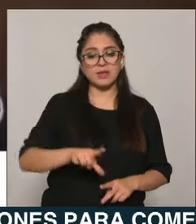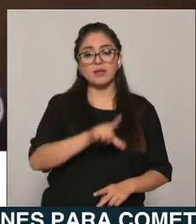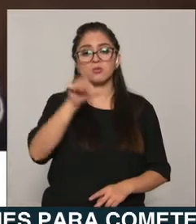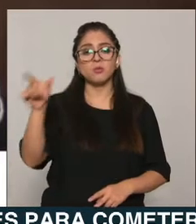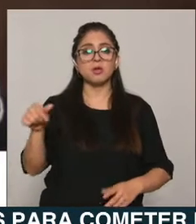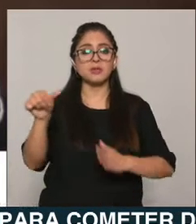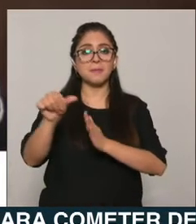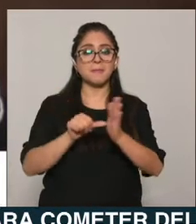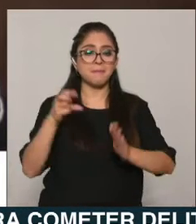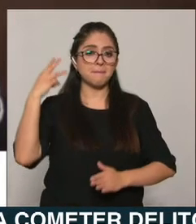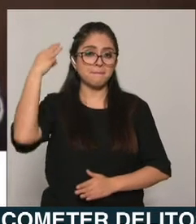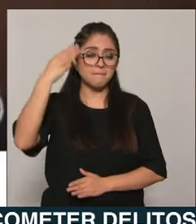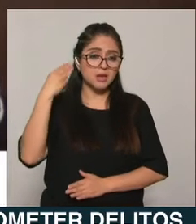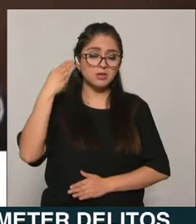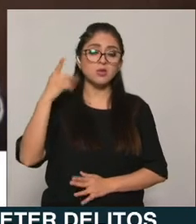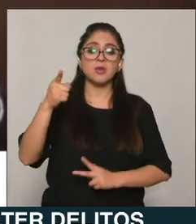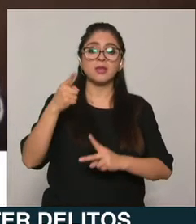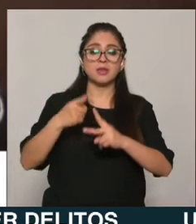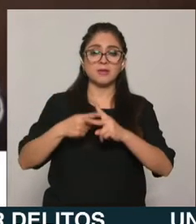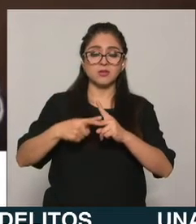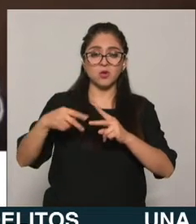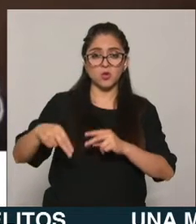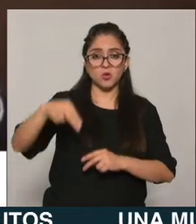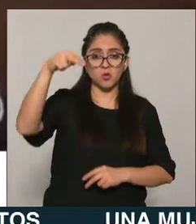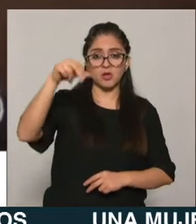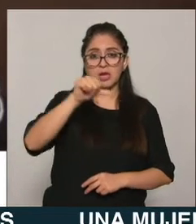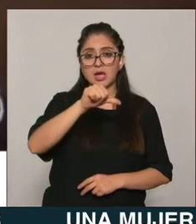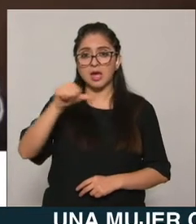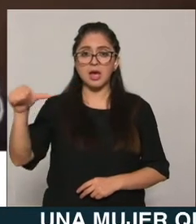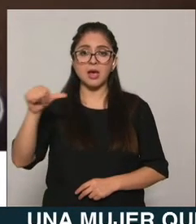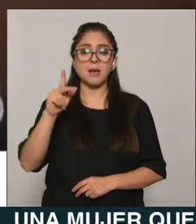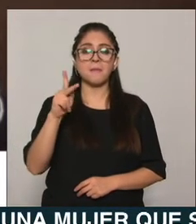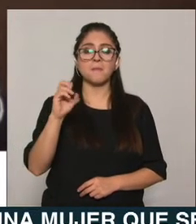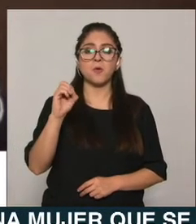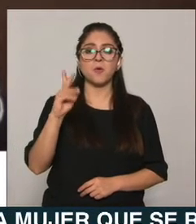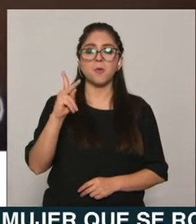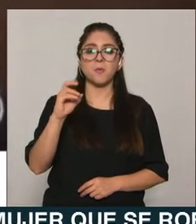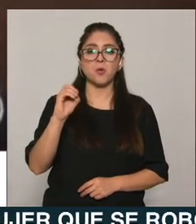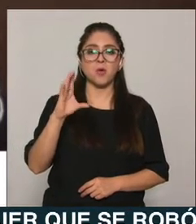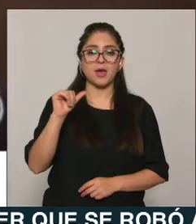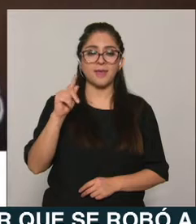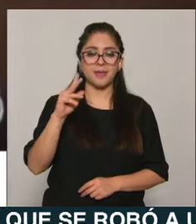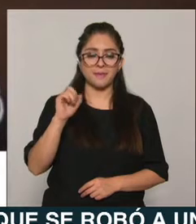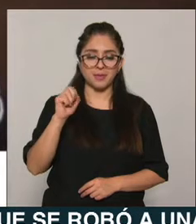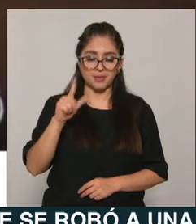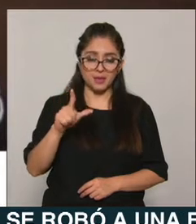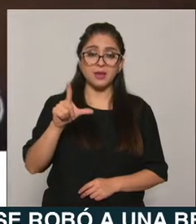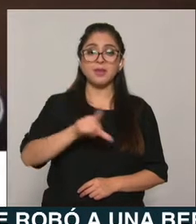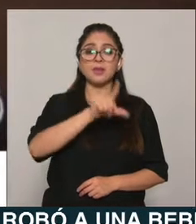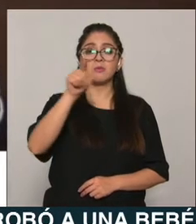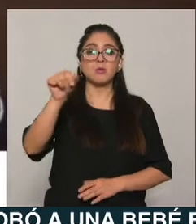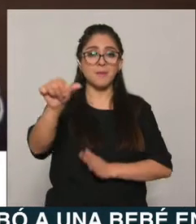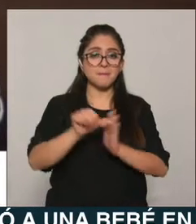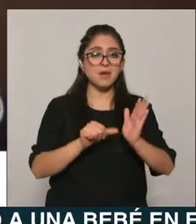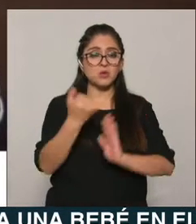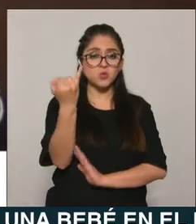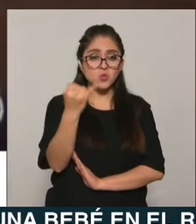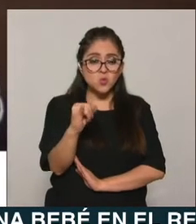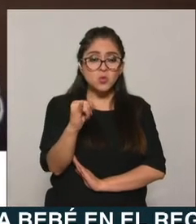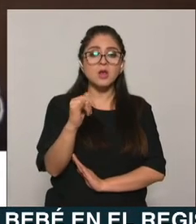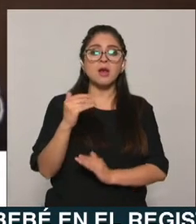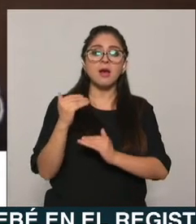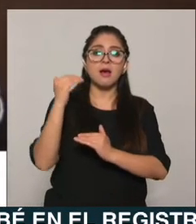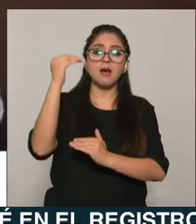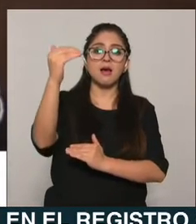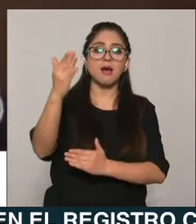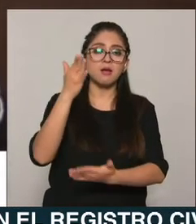de División del Norte a Popocatépetl y en junio hasta la terminal de